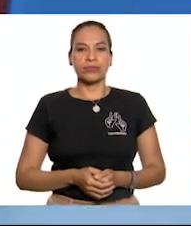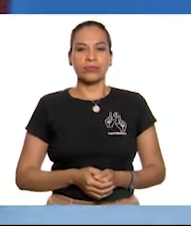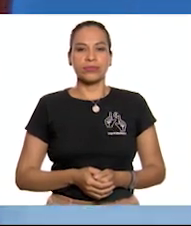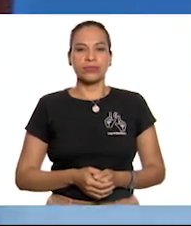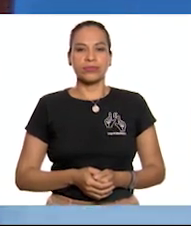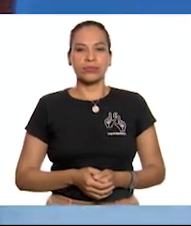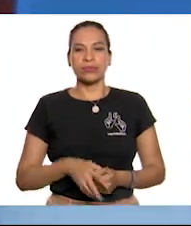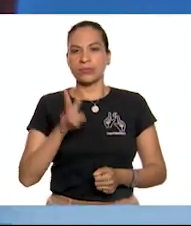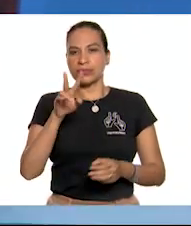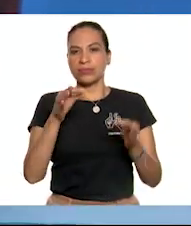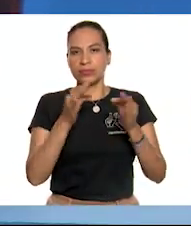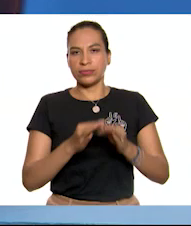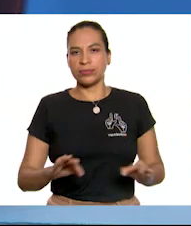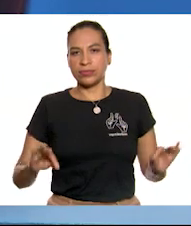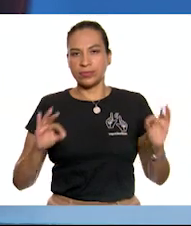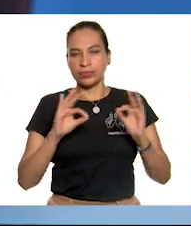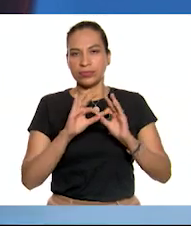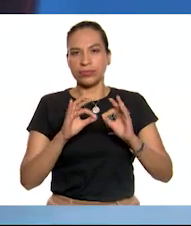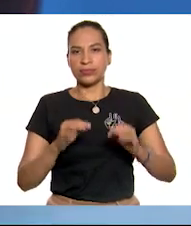Es importante